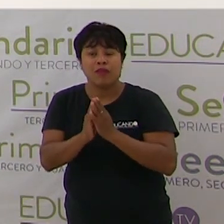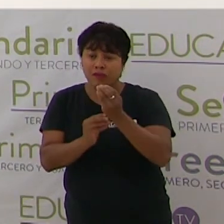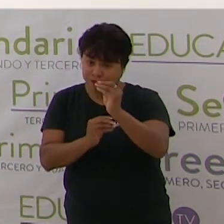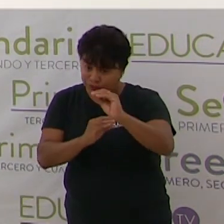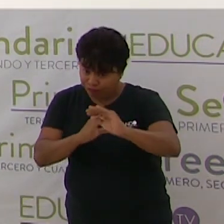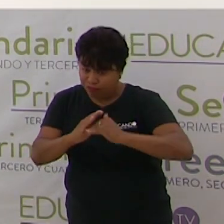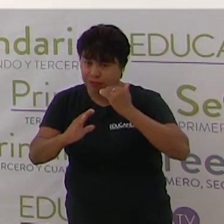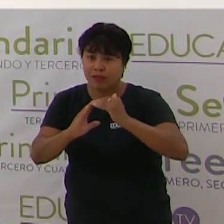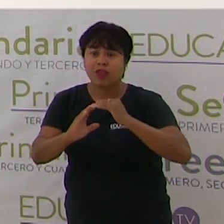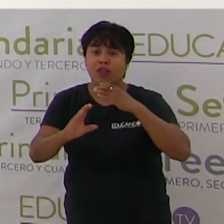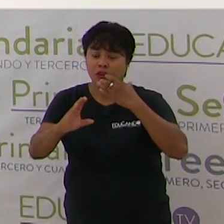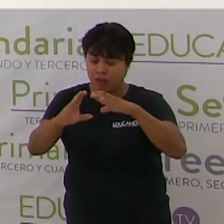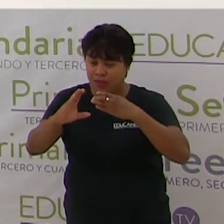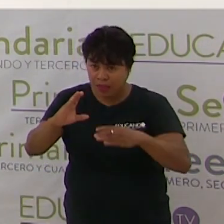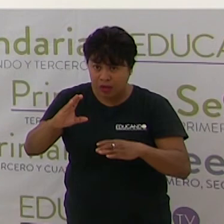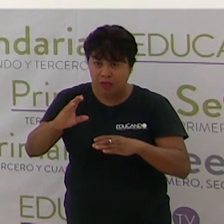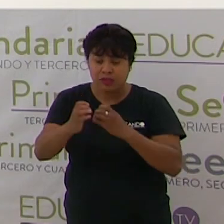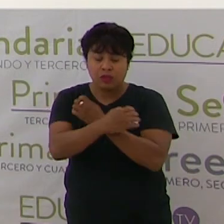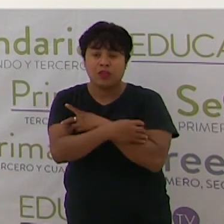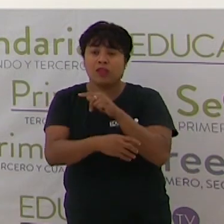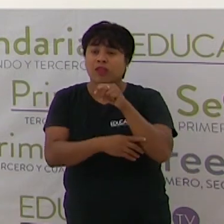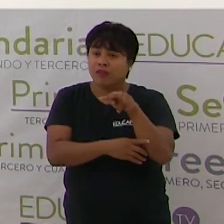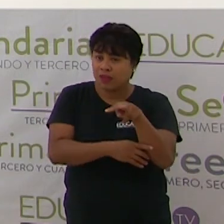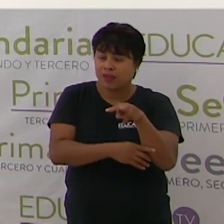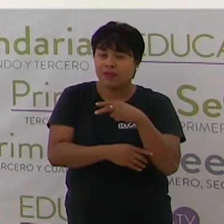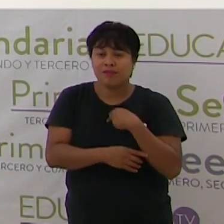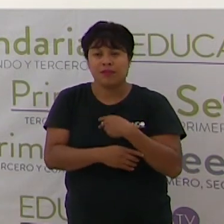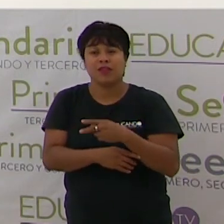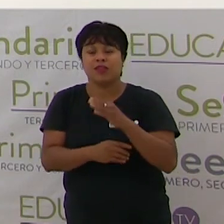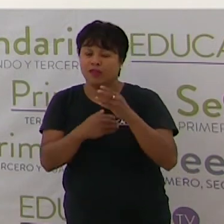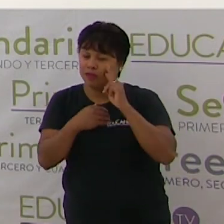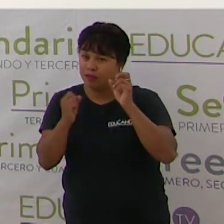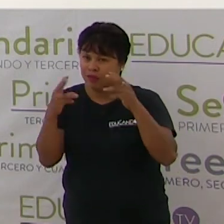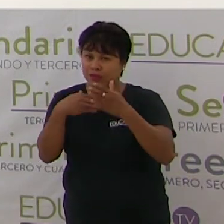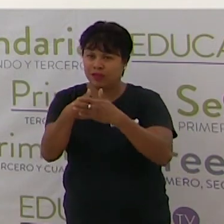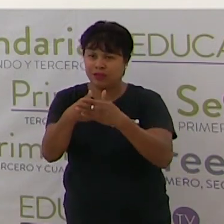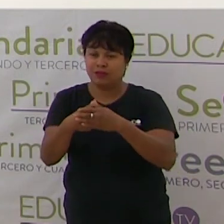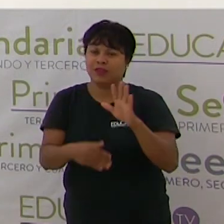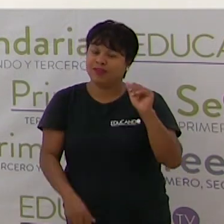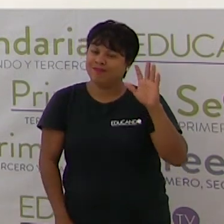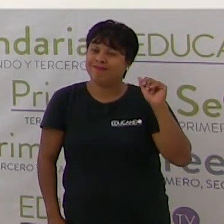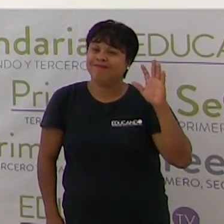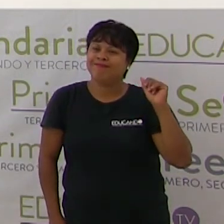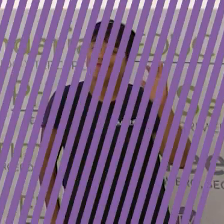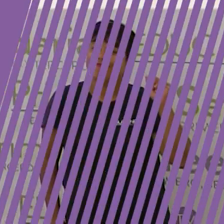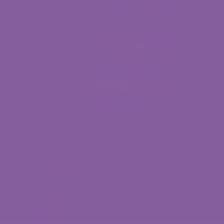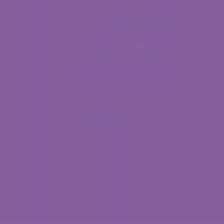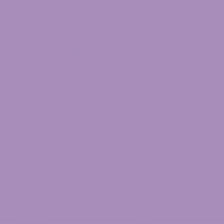comentarios a la plataforma de Educando TV, y me despido. Nos vemos a la próxima. Cuídense mucho.